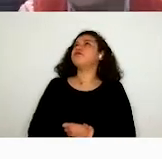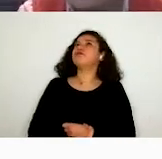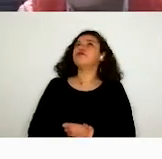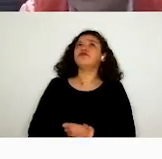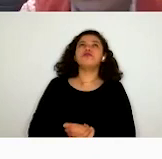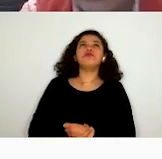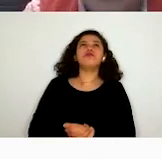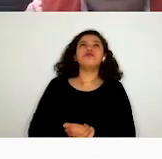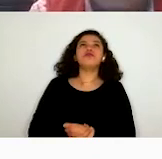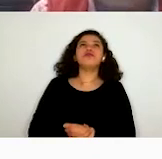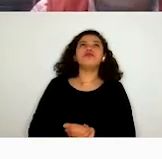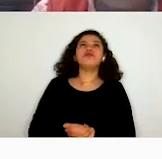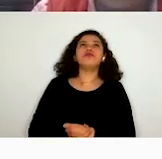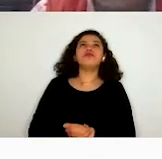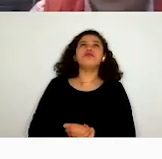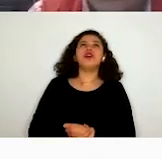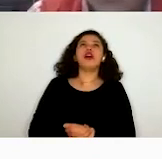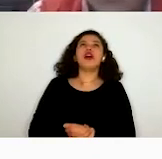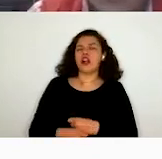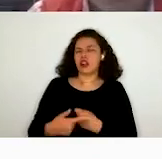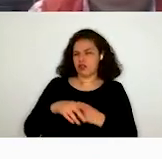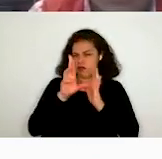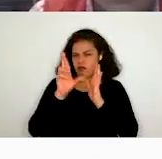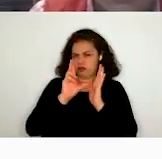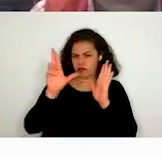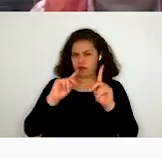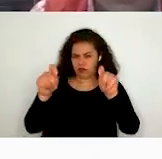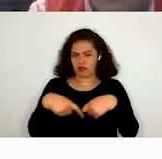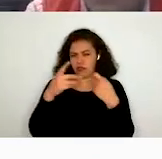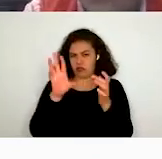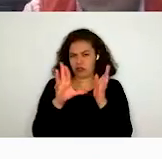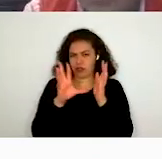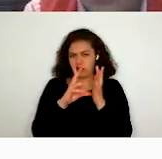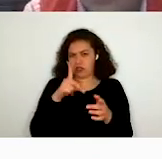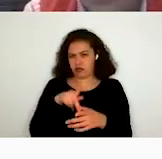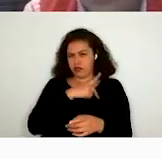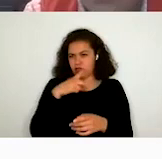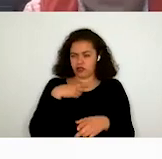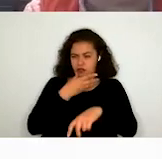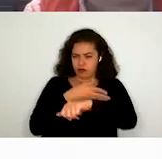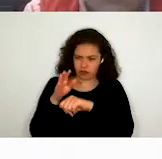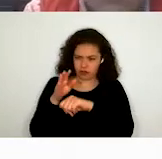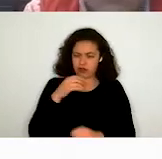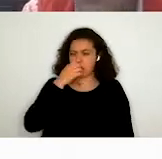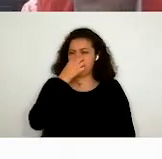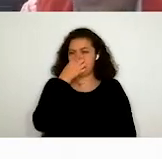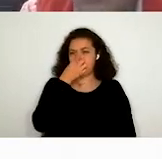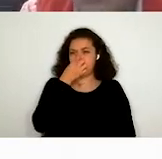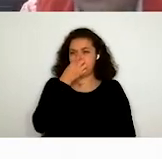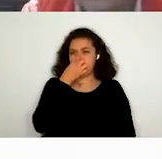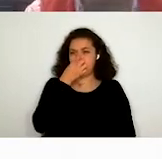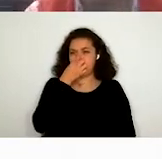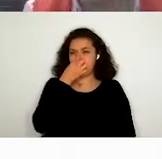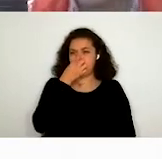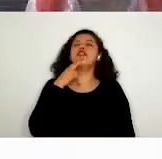tarjeta de identificación, alguna credencial, pero debe de ser de color blanco. Normalmente lo que se usa son los chalecos porque